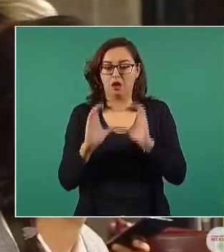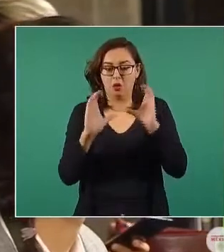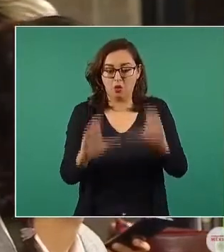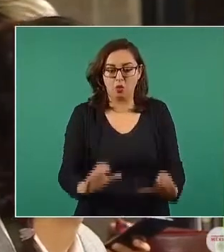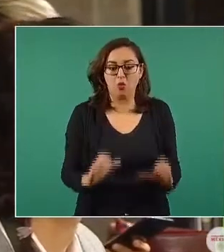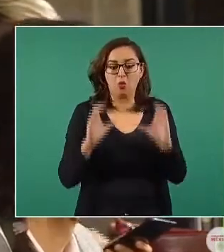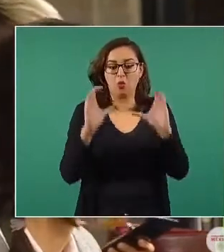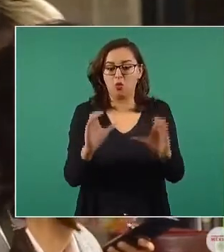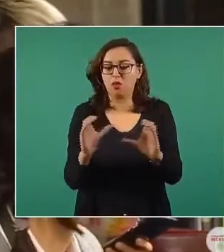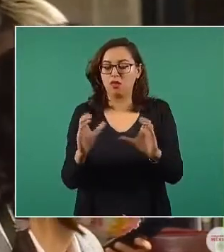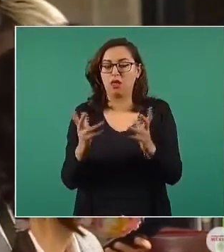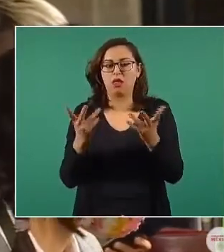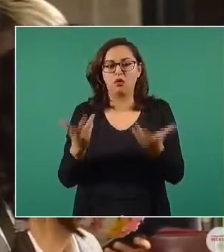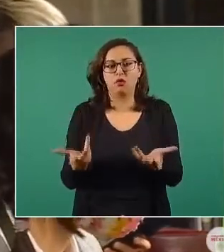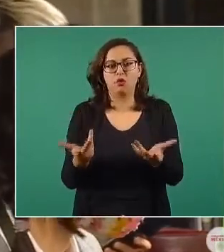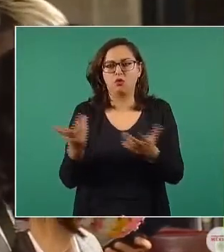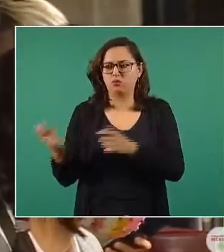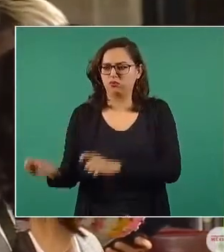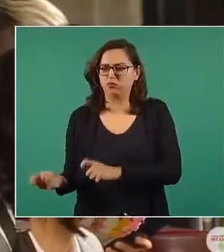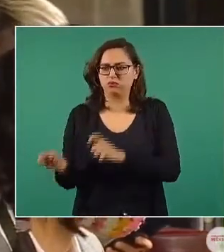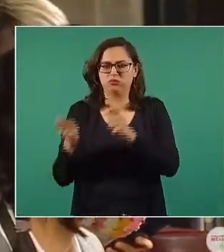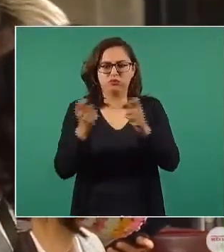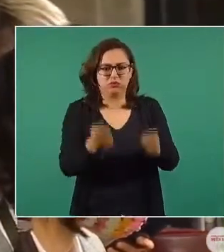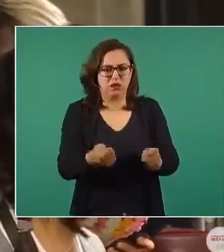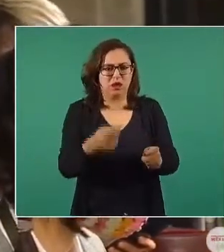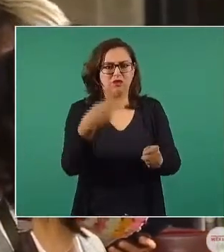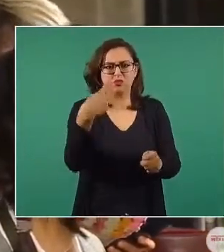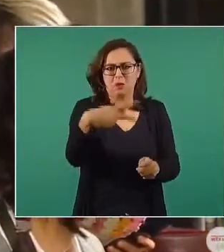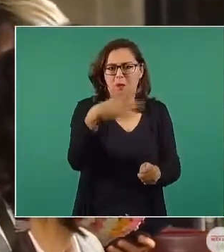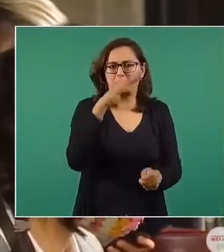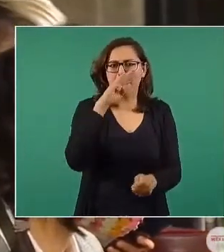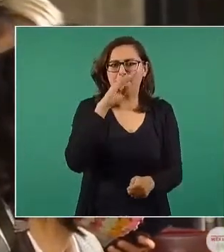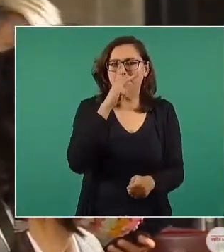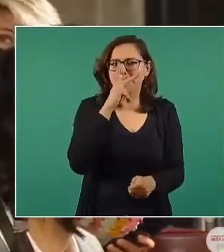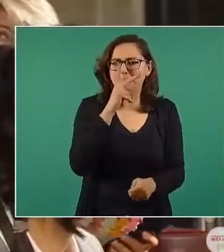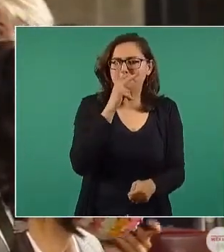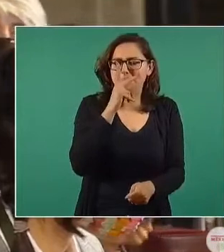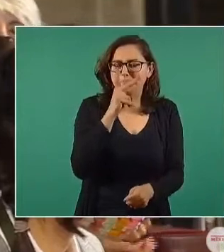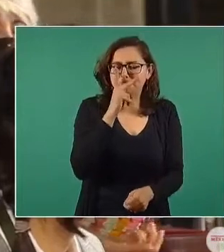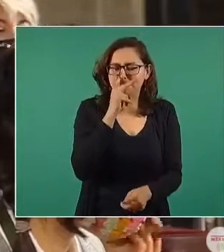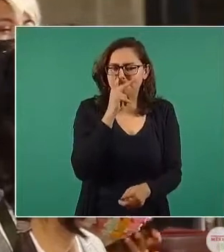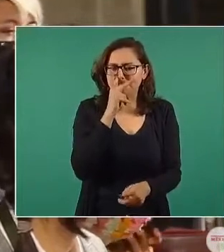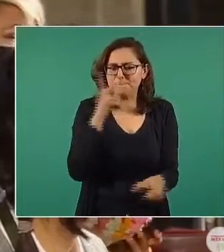hijos casualmente en mi casa a su padre. Con esto se logra